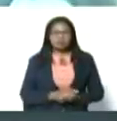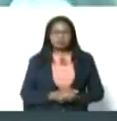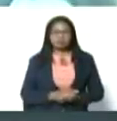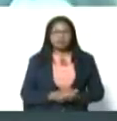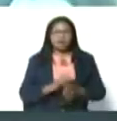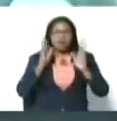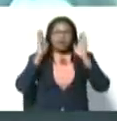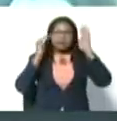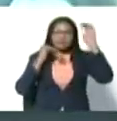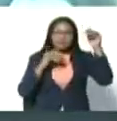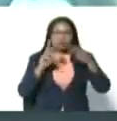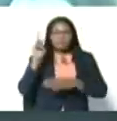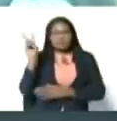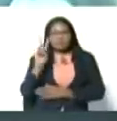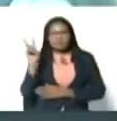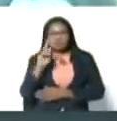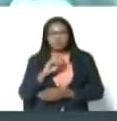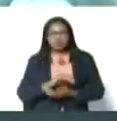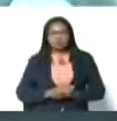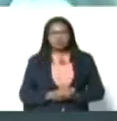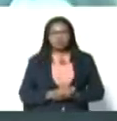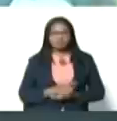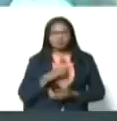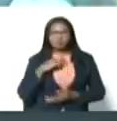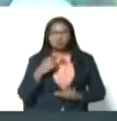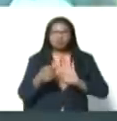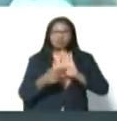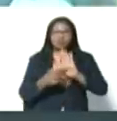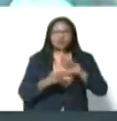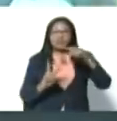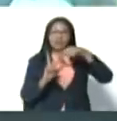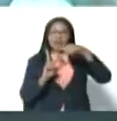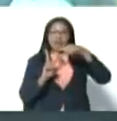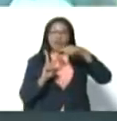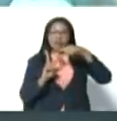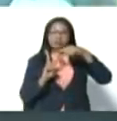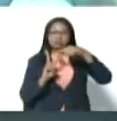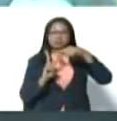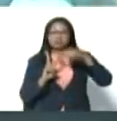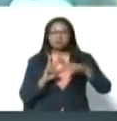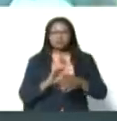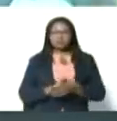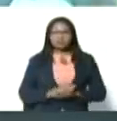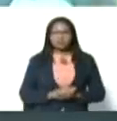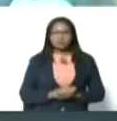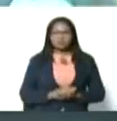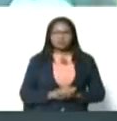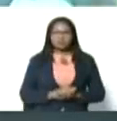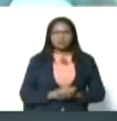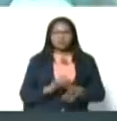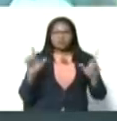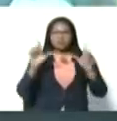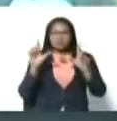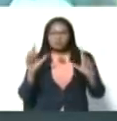Atención Venezuela, estamos transmitiendo por Venezolana de Televisión y las televisoras amigas,